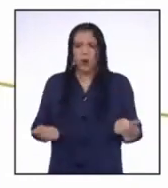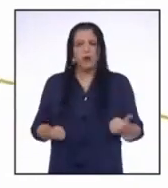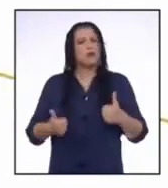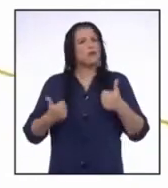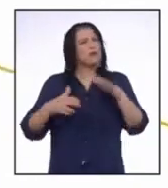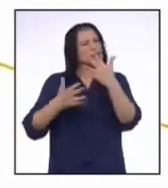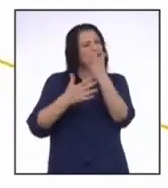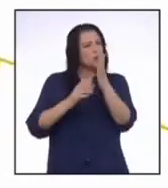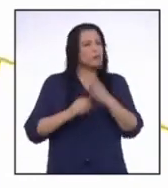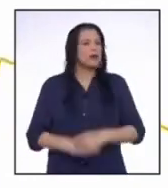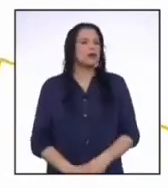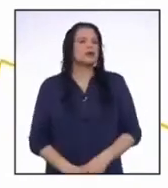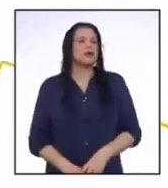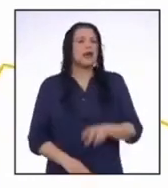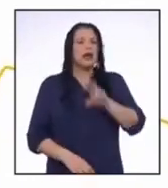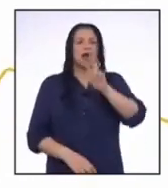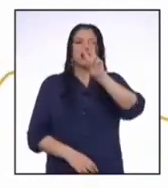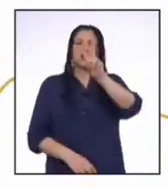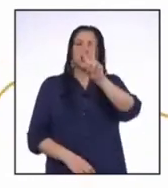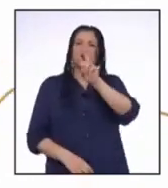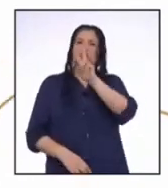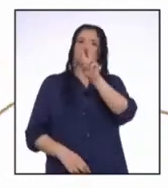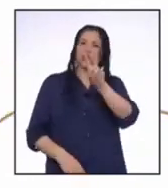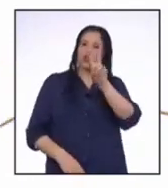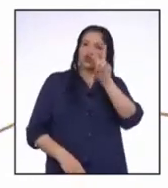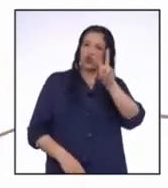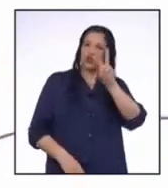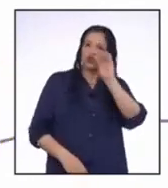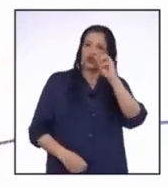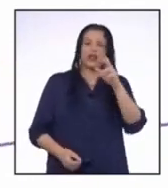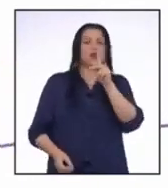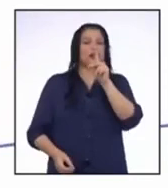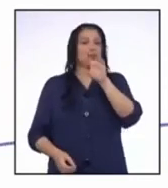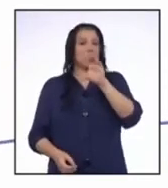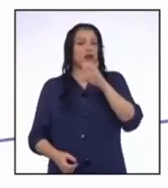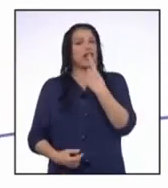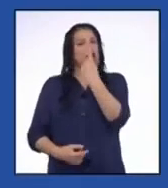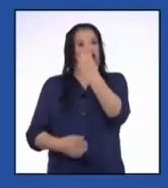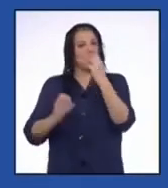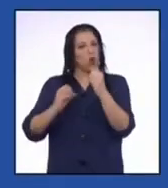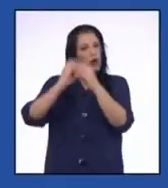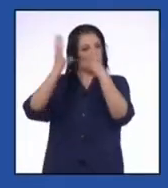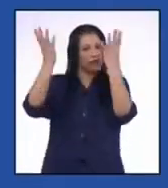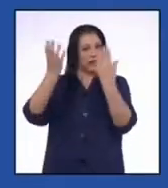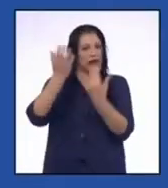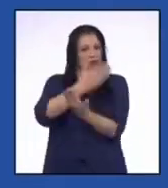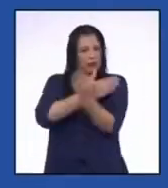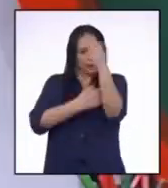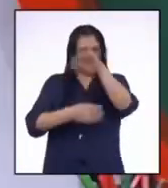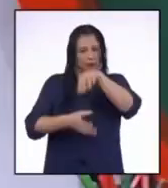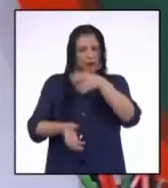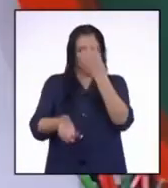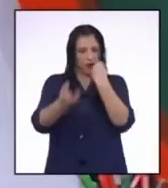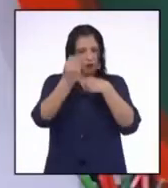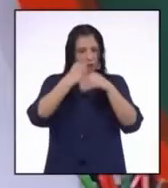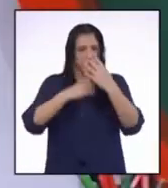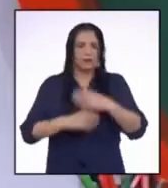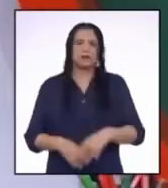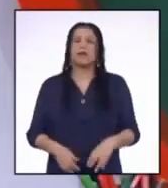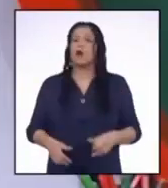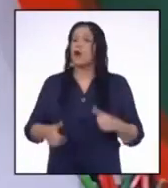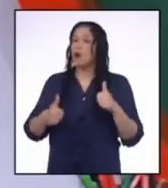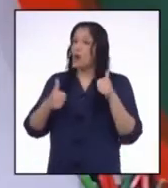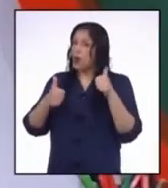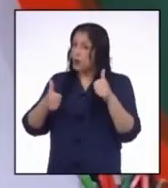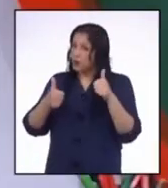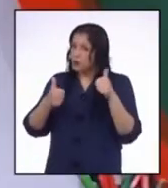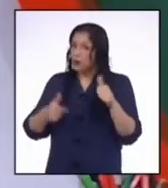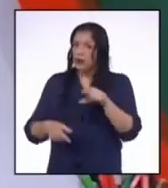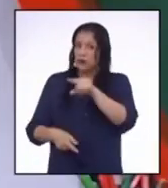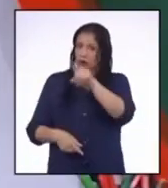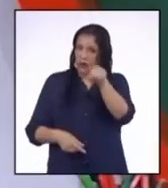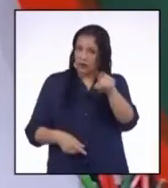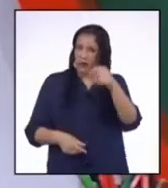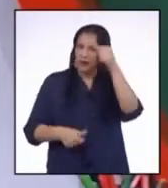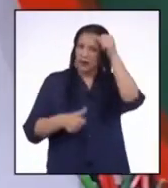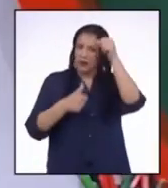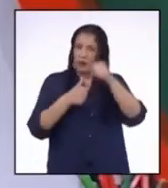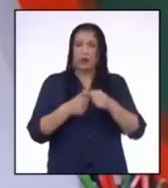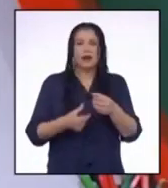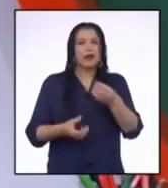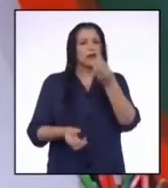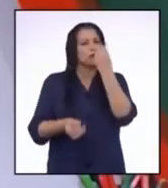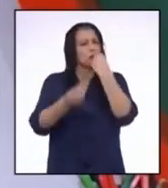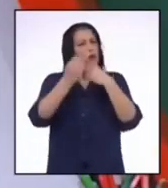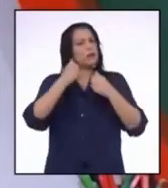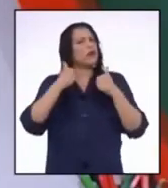un aproximado de 2.220 kilocalorías al día. Es bueno, chicas y chicos, recordarles que su